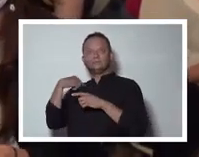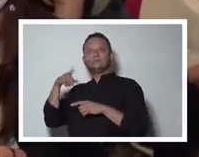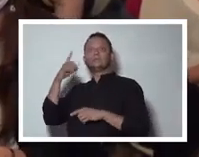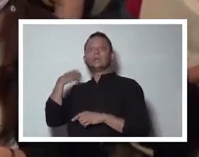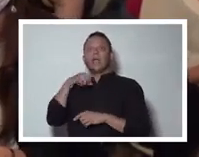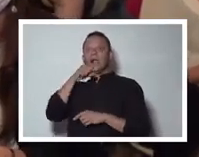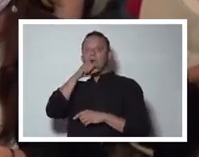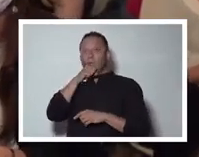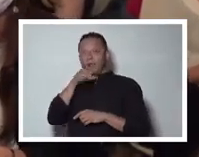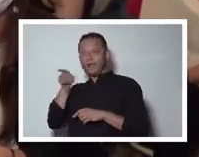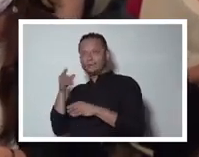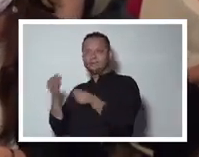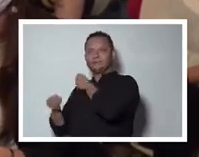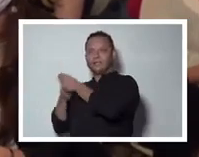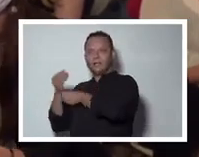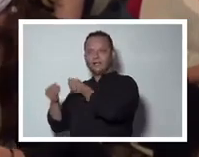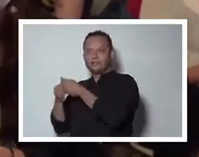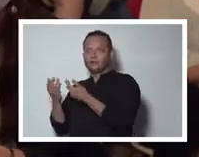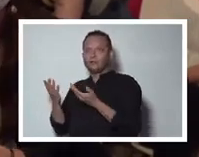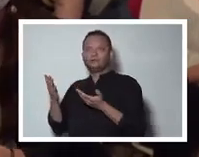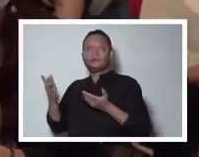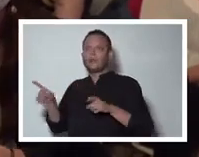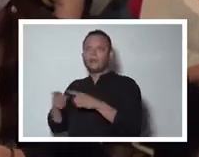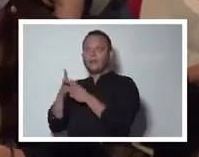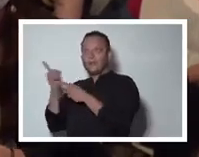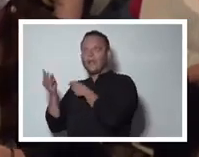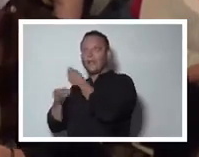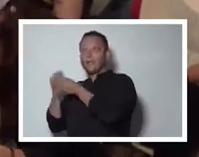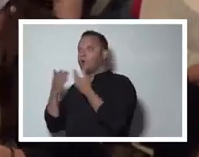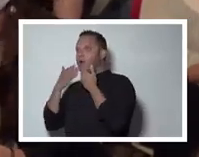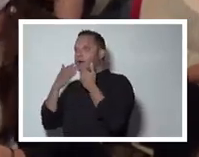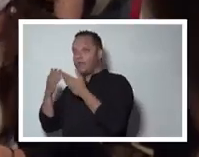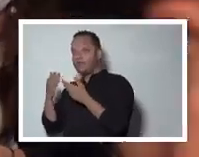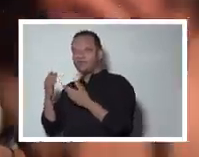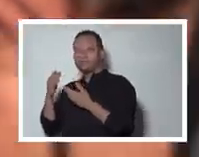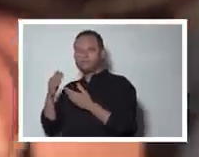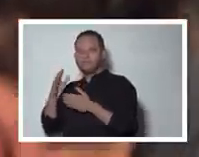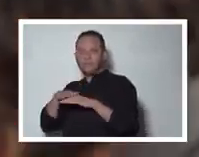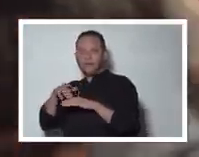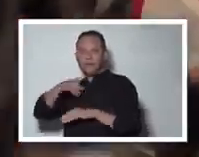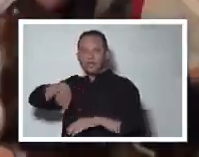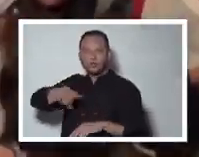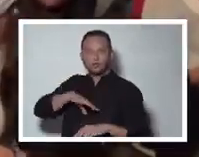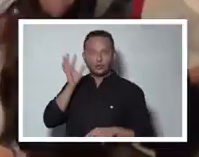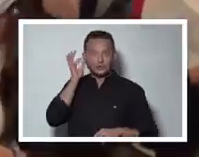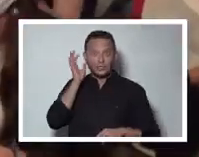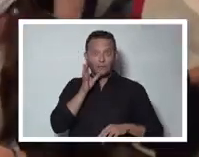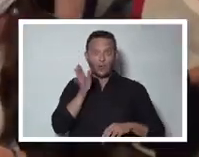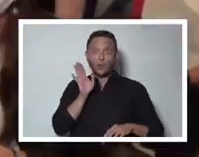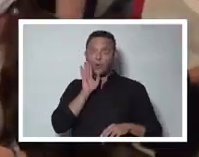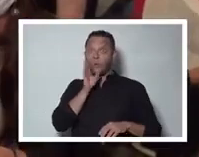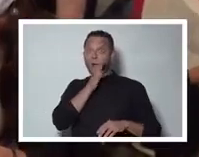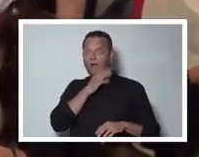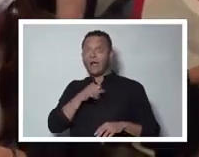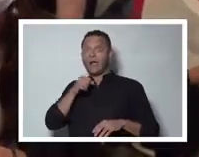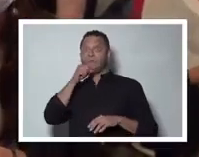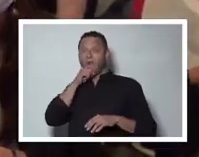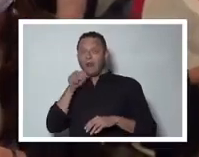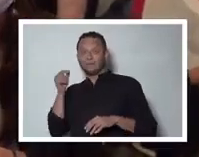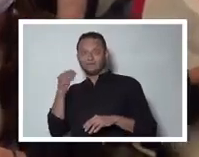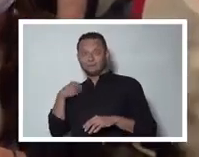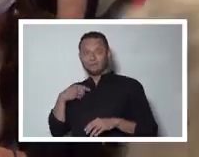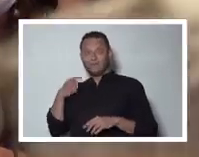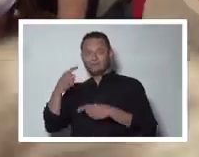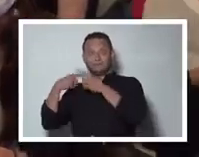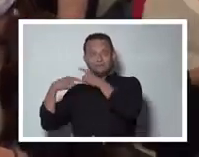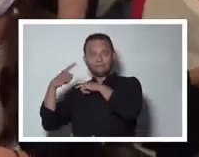nuestras bisabuelas estén donde estén han hecho por nosotras sobre todo porque nuestras madres y nuestras abuelas